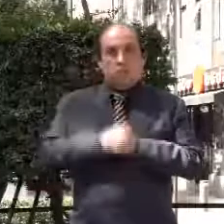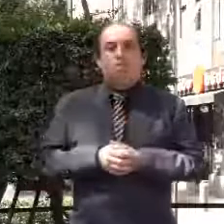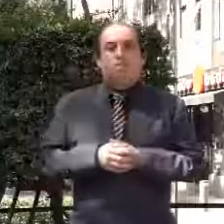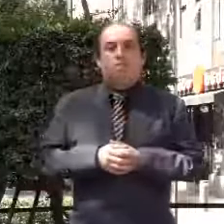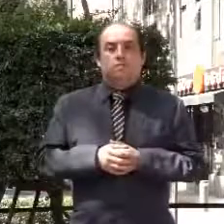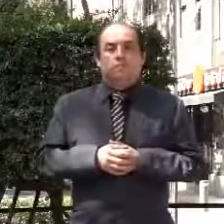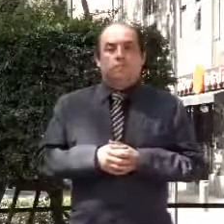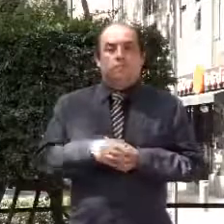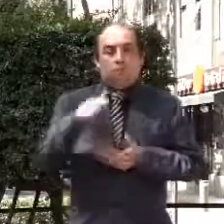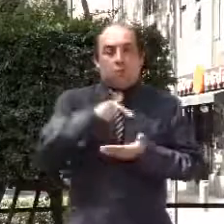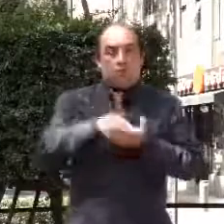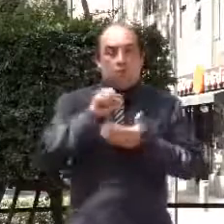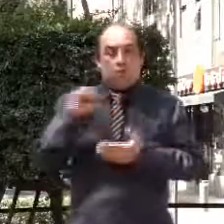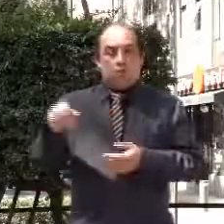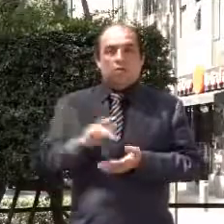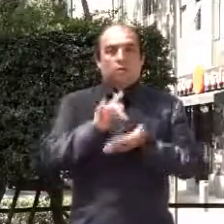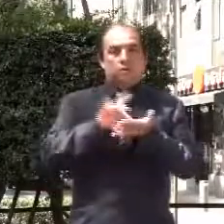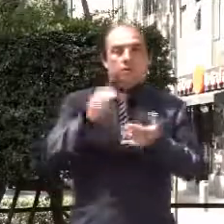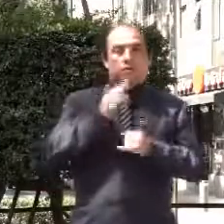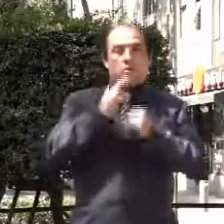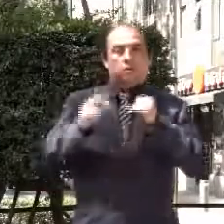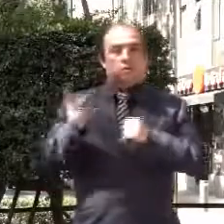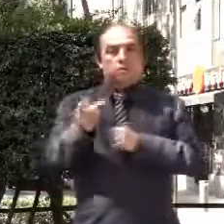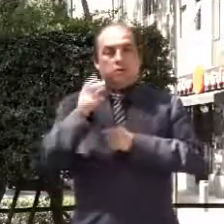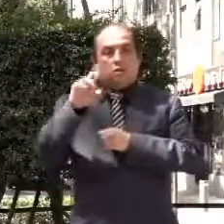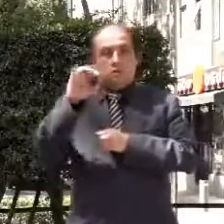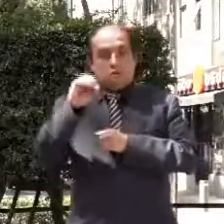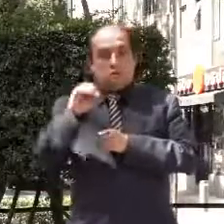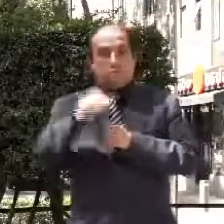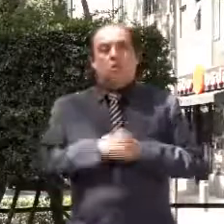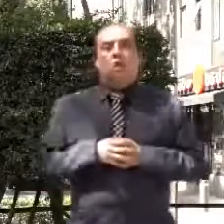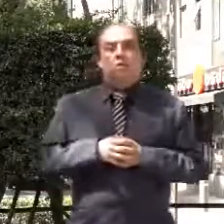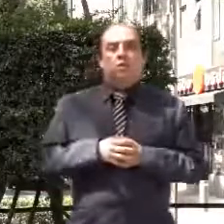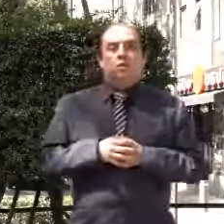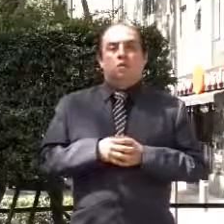gracias. Última pregunta, Rocío González, de La Jornada.